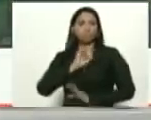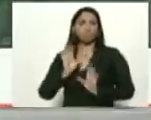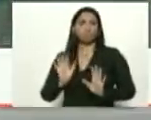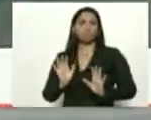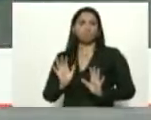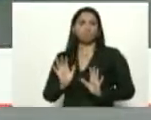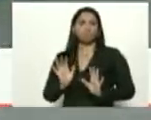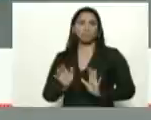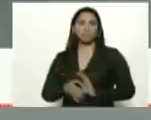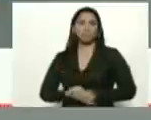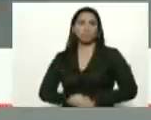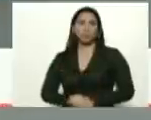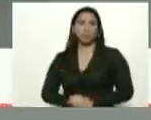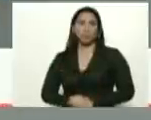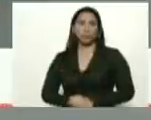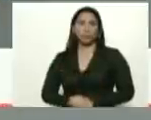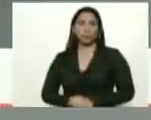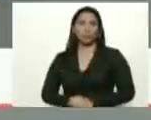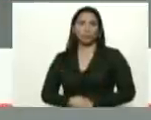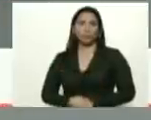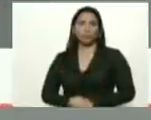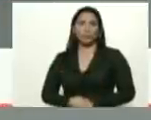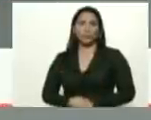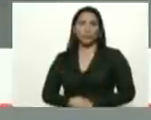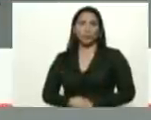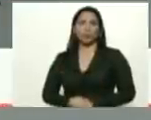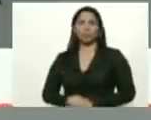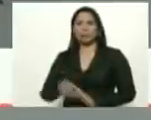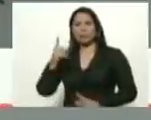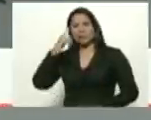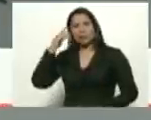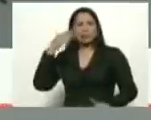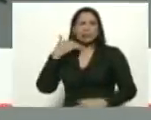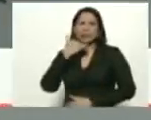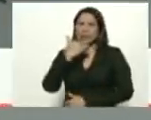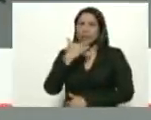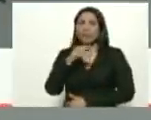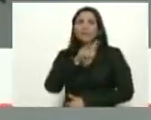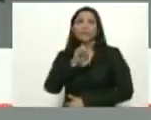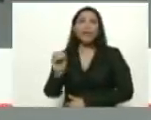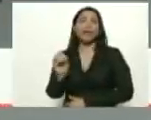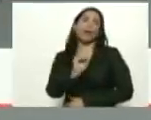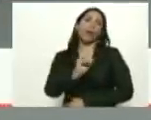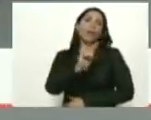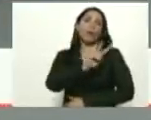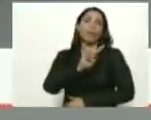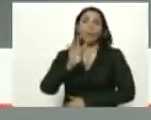se está proyectando entre 20 al 24% de desempleo.